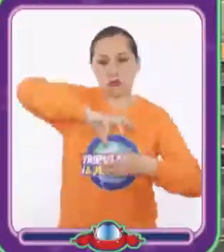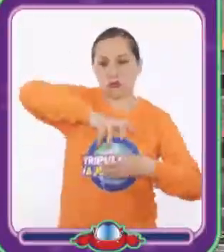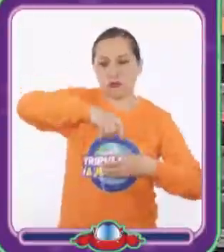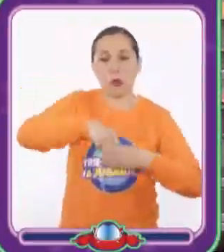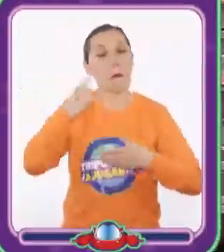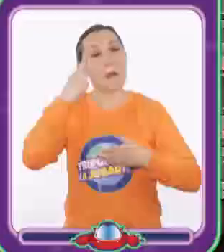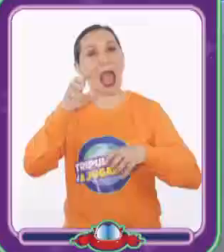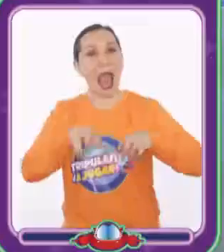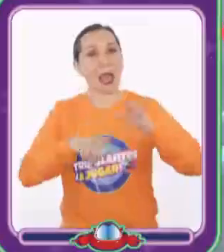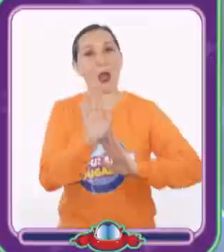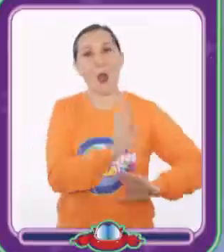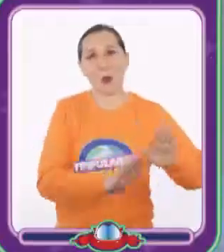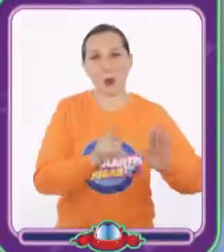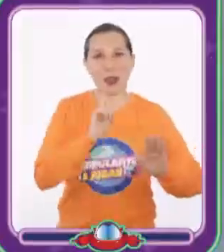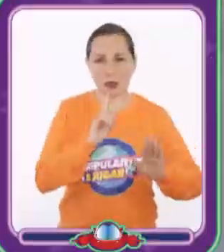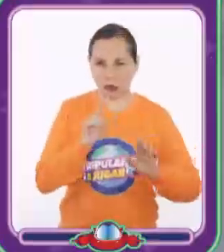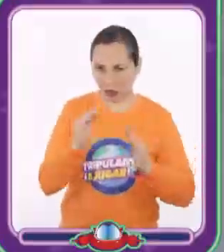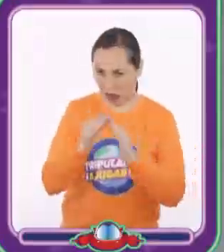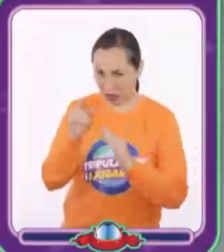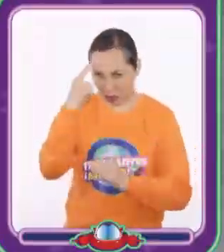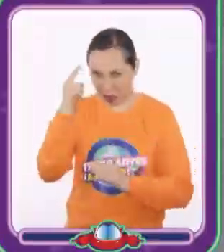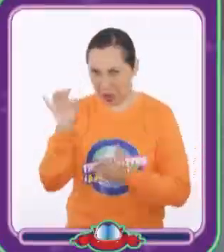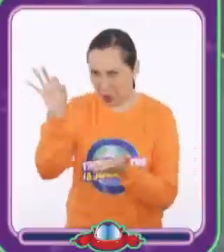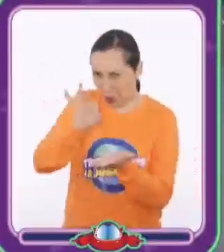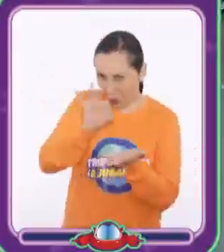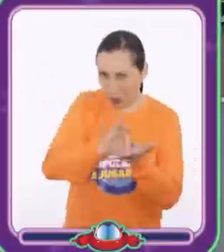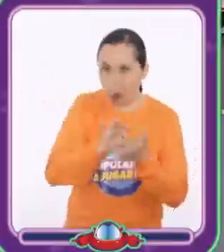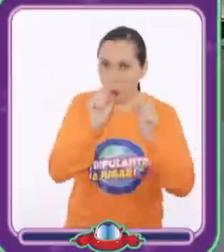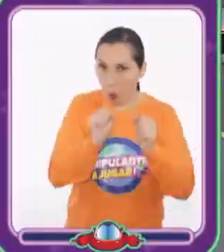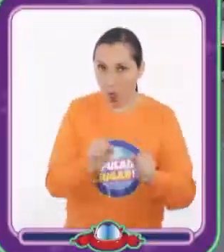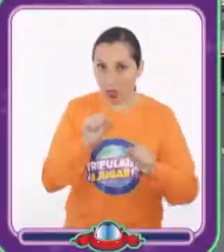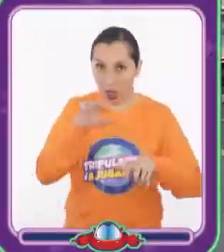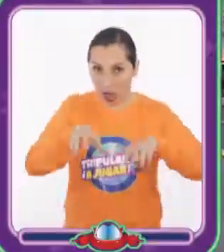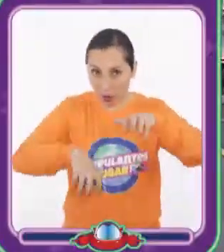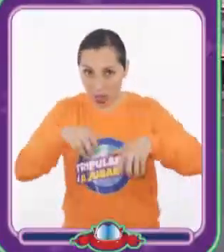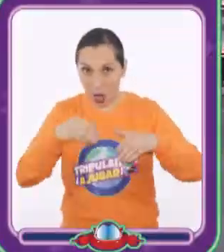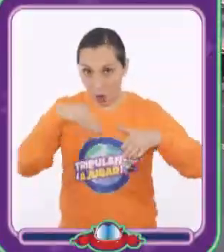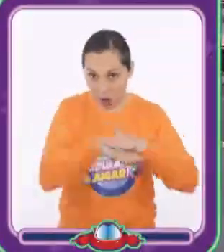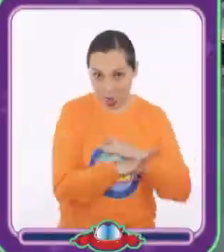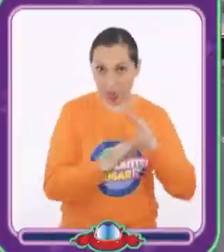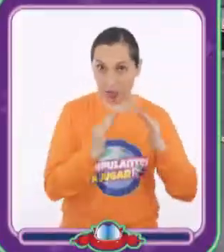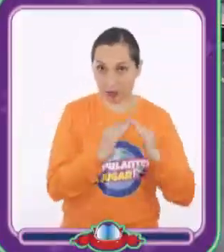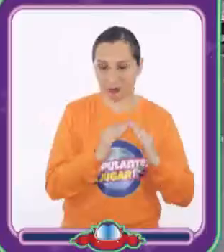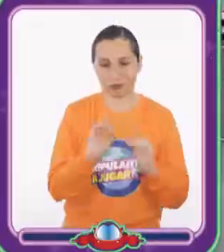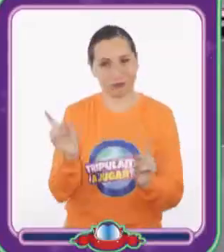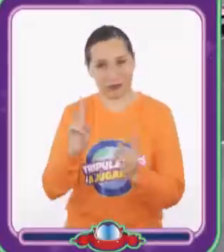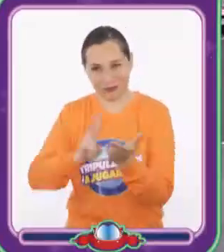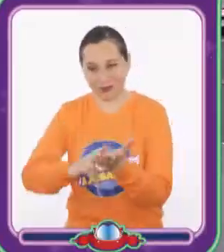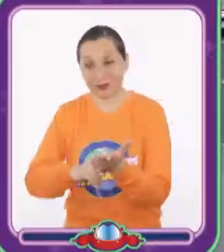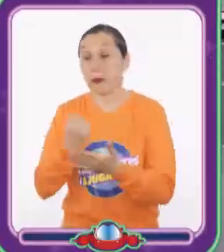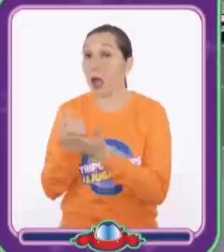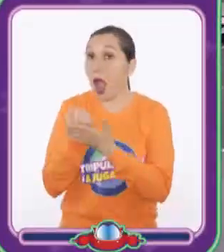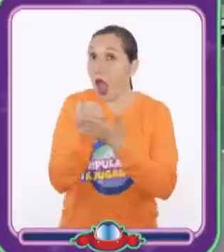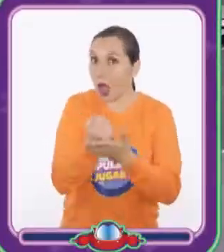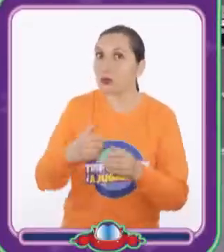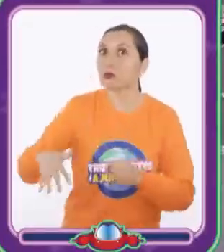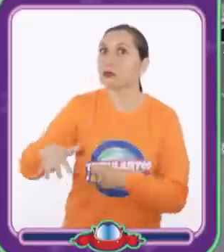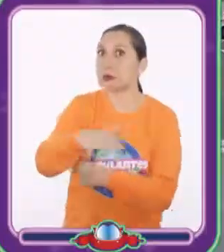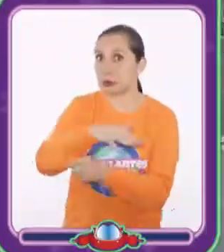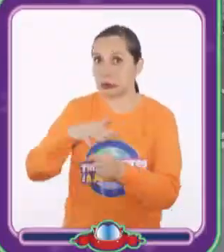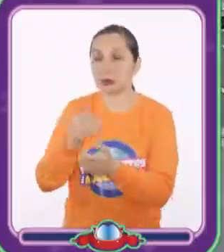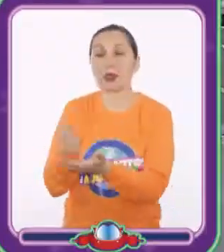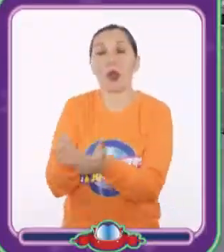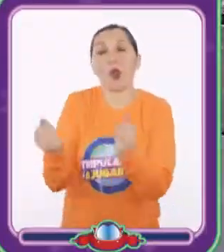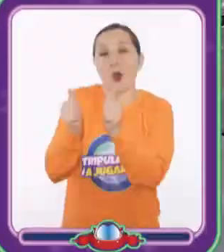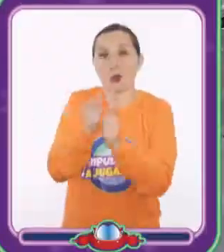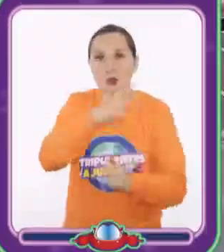mascotas. ¿Ustedes en sus casas creen que los insectos son mascotas? No, ¿verdad? ¿Cierto? Bueno, por suerte, para ayudar en esta situación, ya